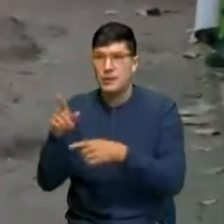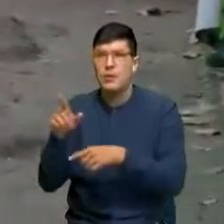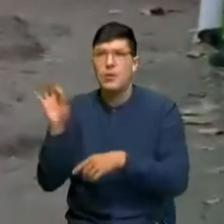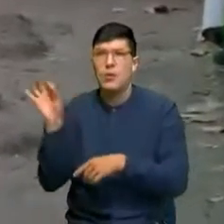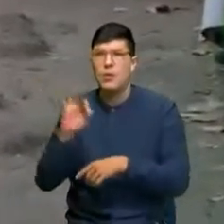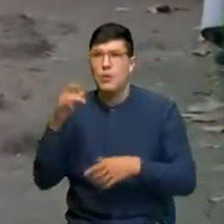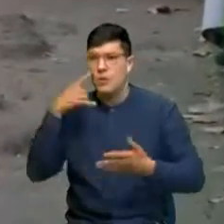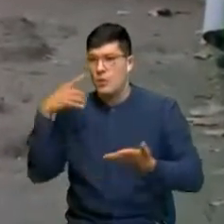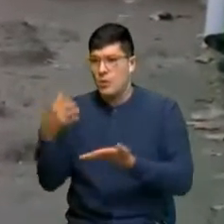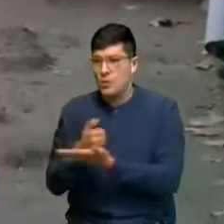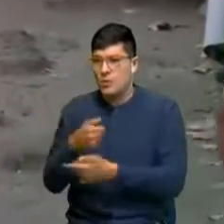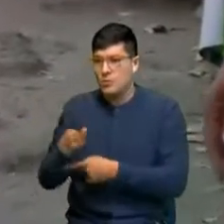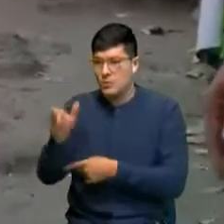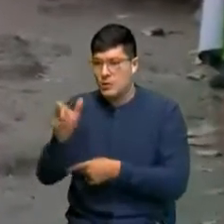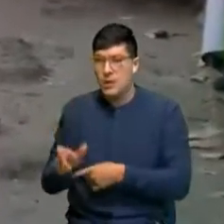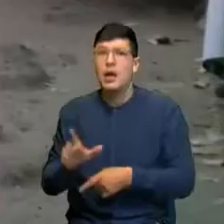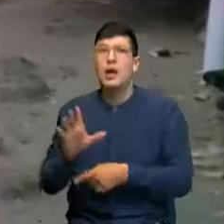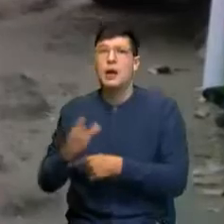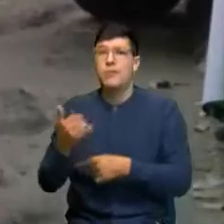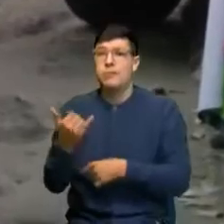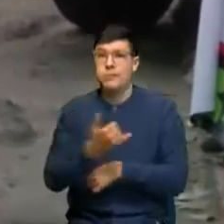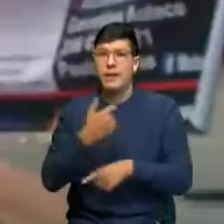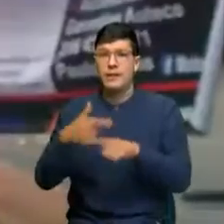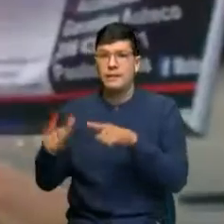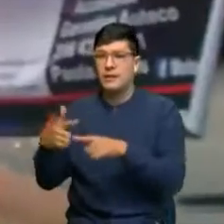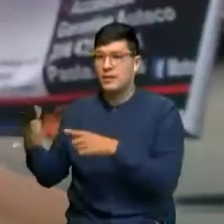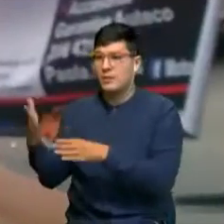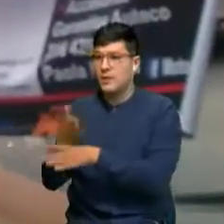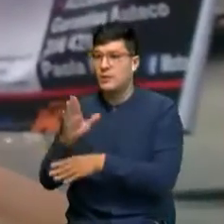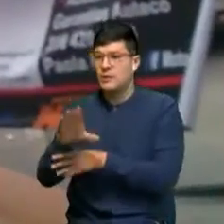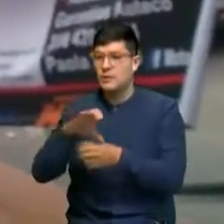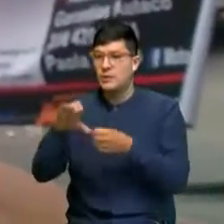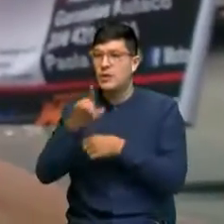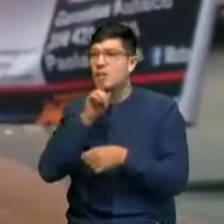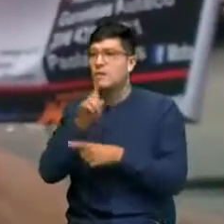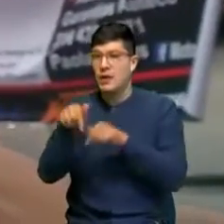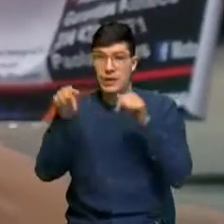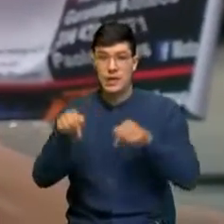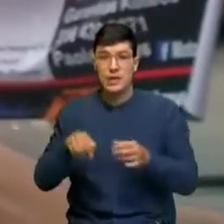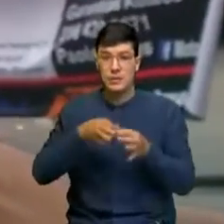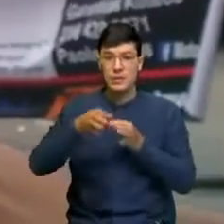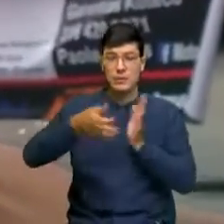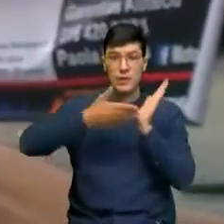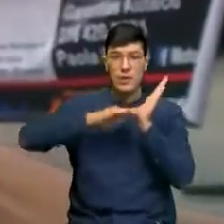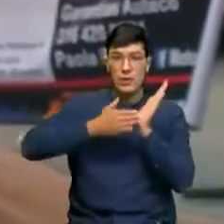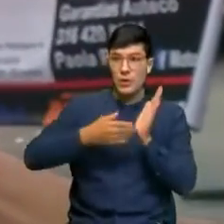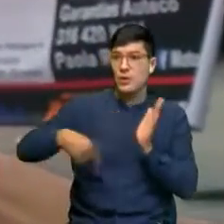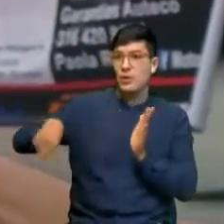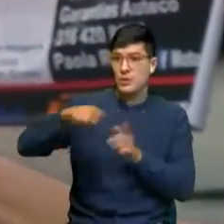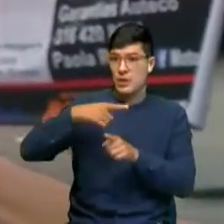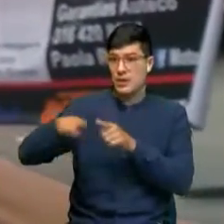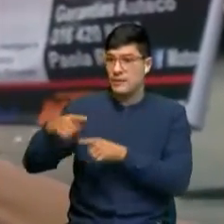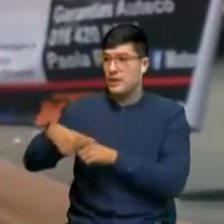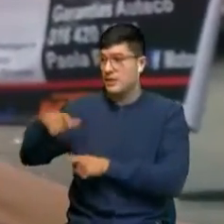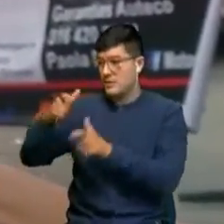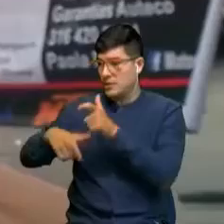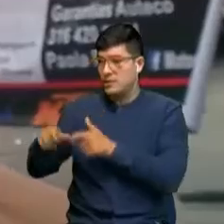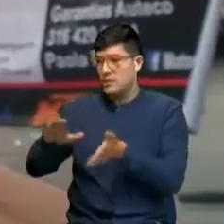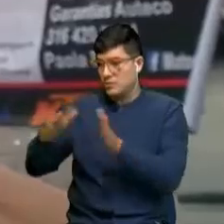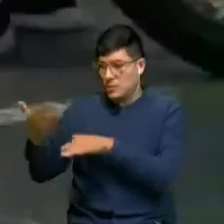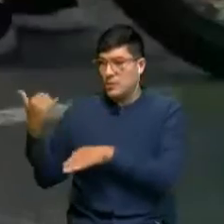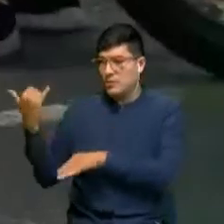persona y ahí está y ahí tenemos varios sucesos en bucaramanga entonces y acá a blanca también han ocurrido varios muertos por esa situación